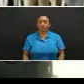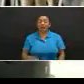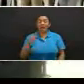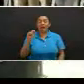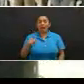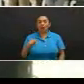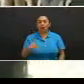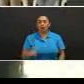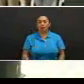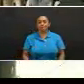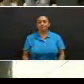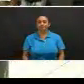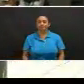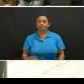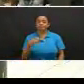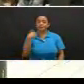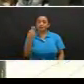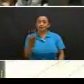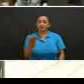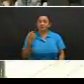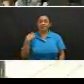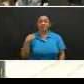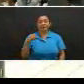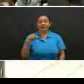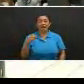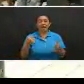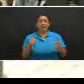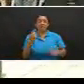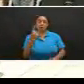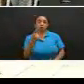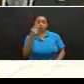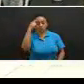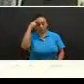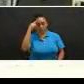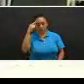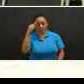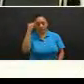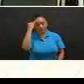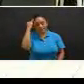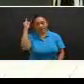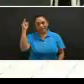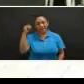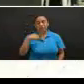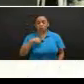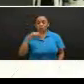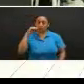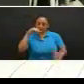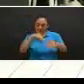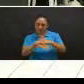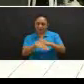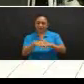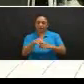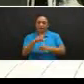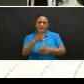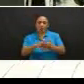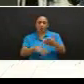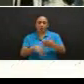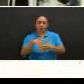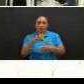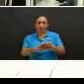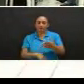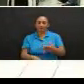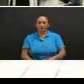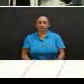Ahora, fíjese que para que nos hagamos una idea, yo me metí a un programa que había ahí y ya le pasé mucho ahí,